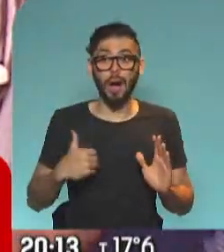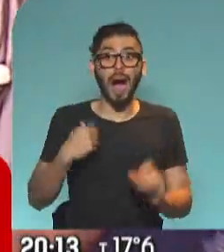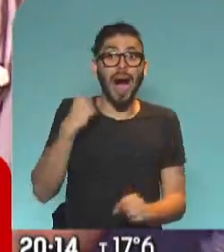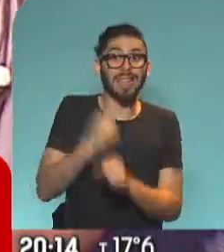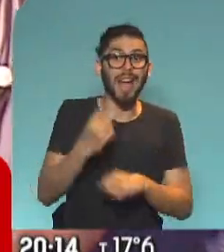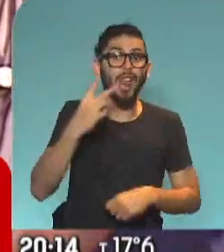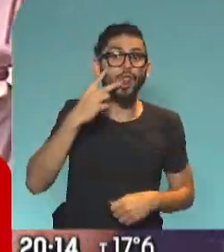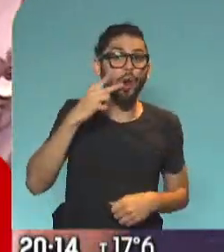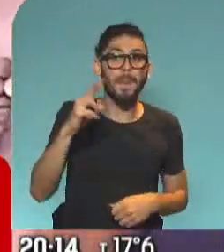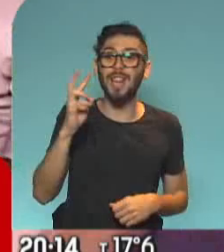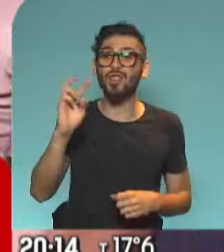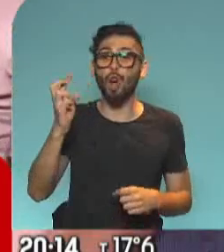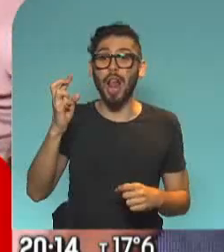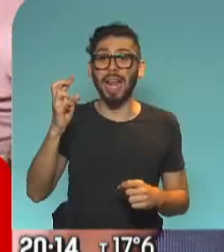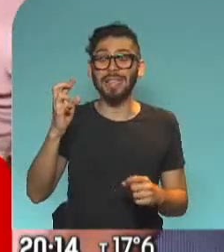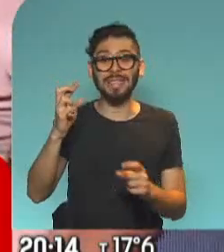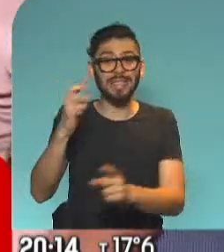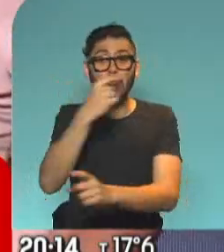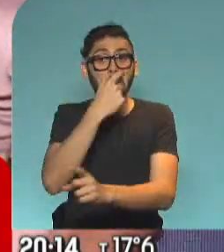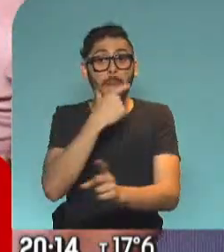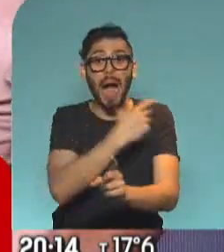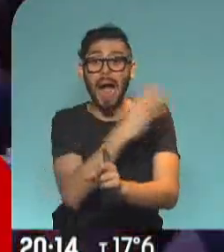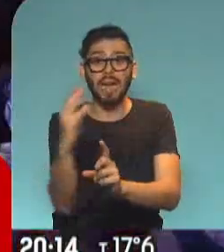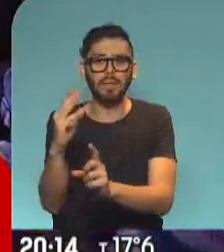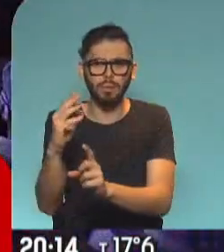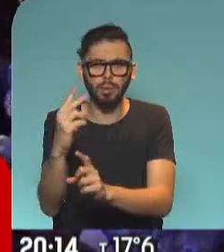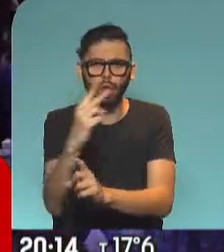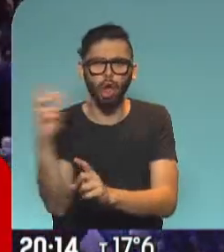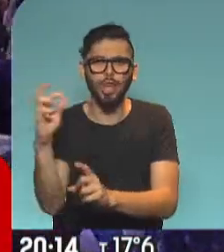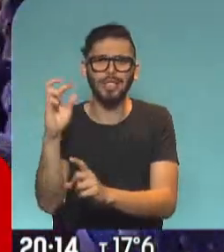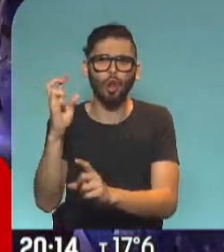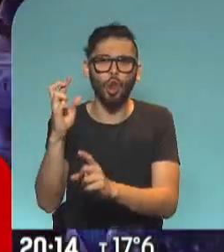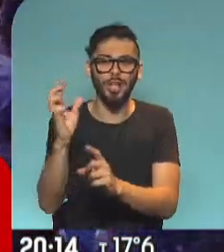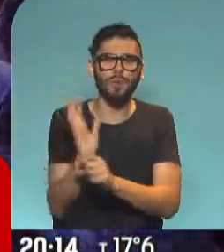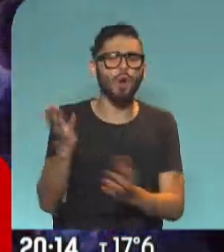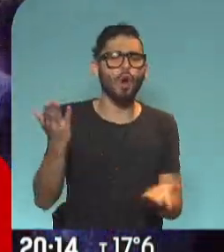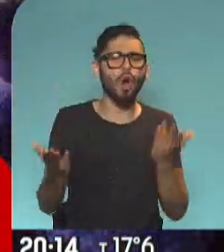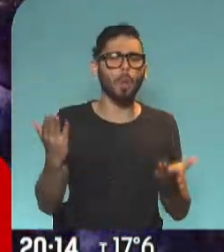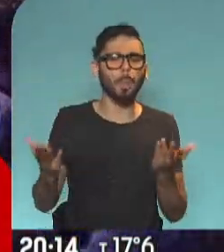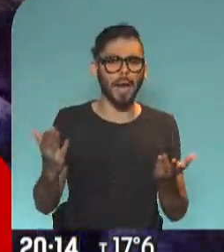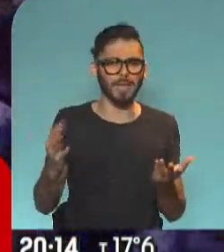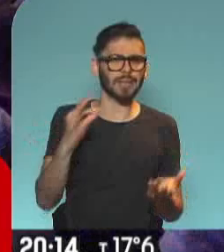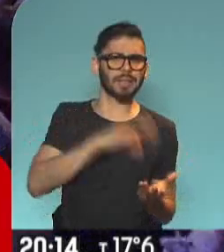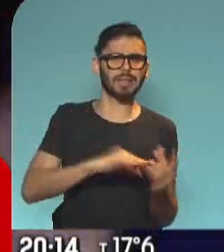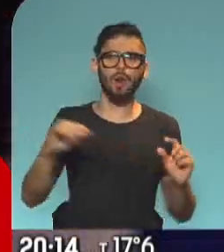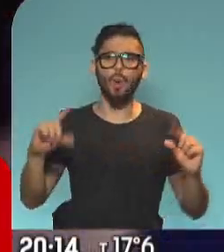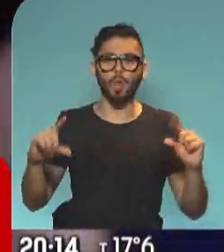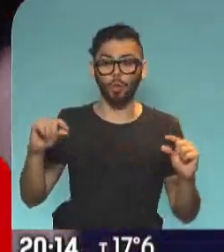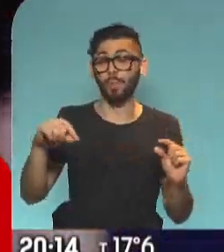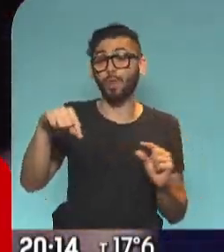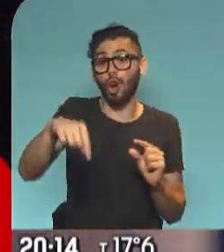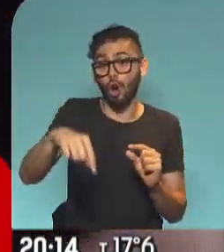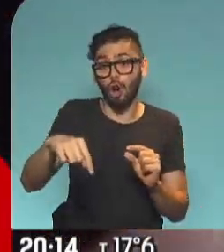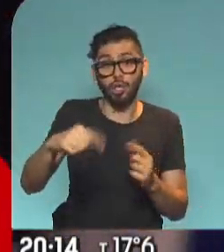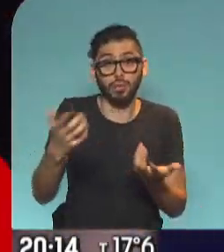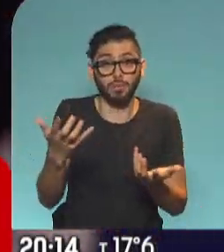2.500 dólares y después, bueno, pasamos a 200 dólares. Ella lo usa como para marcar el nivel de poder adquisitivo. Con la referencia lógica de hoy, ¿quién podría